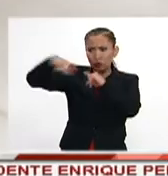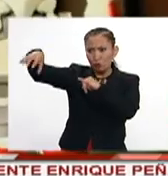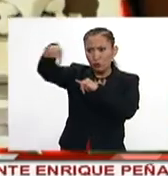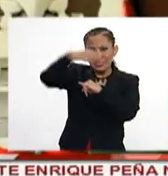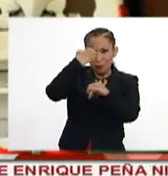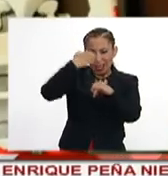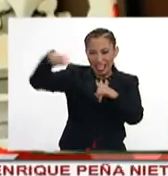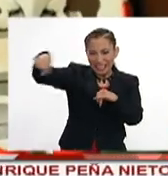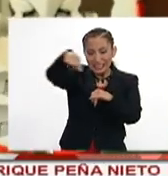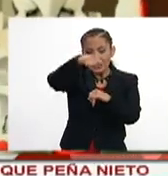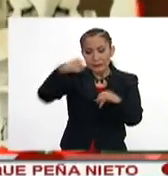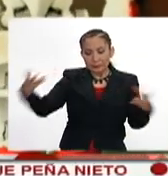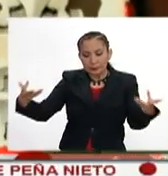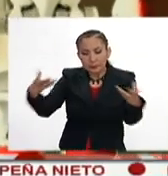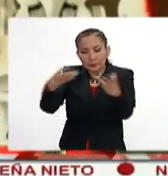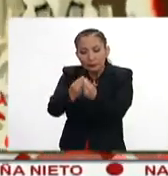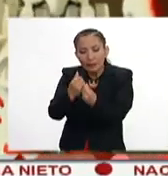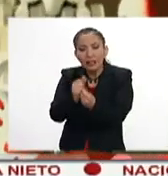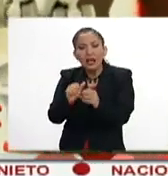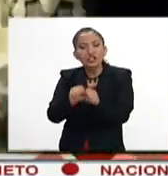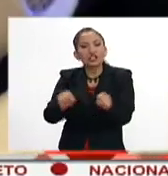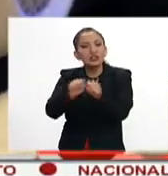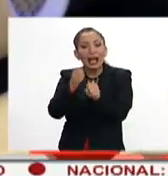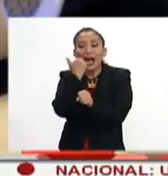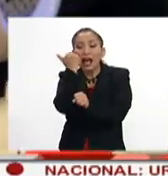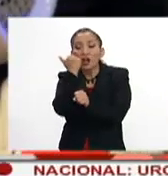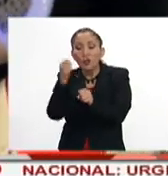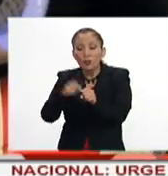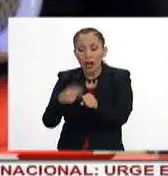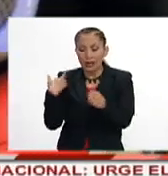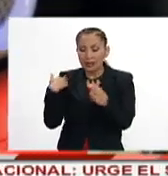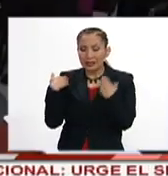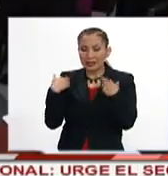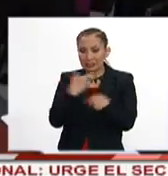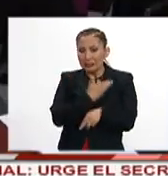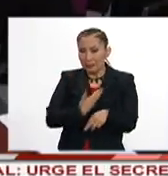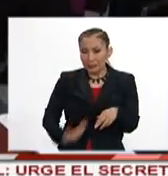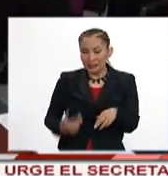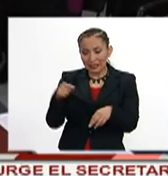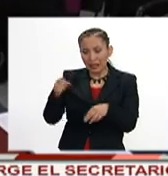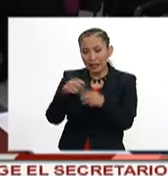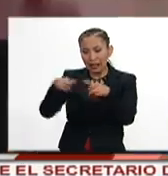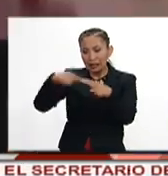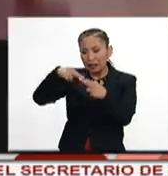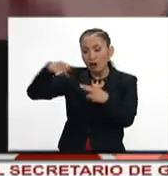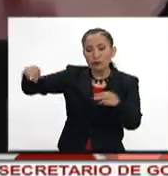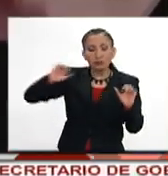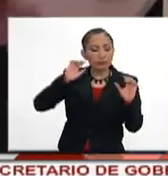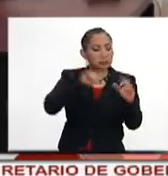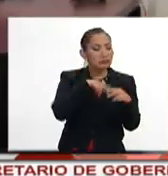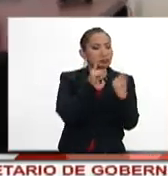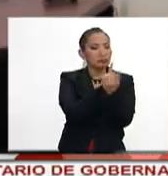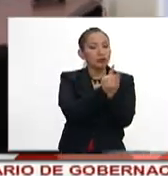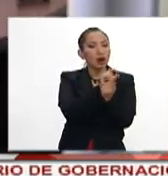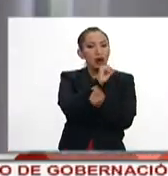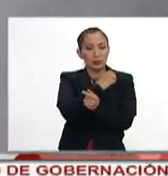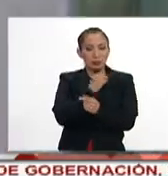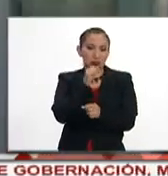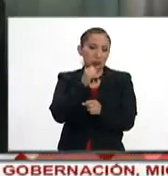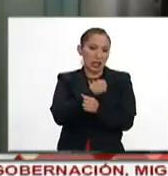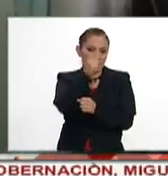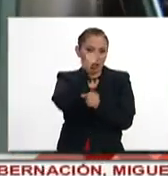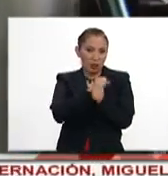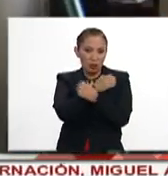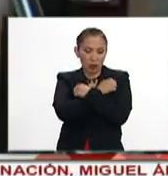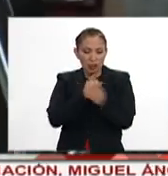tecnológicos, presidentes de sociedades de alumnos, presidentes de las diversas regiones, se reunieron con el secretario Aurelio Nuño, y de